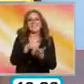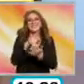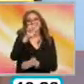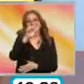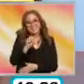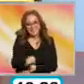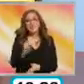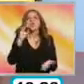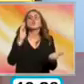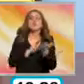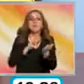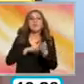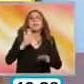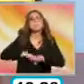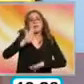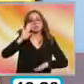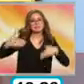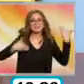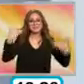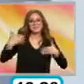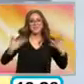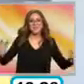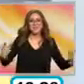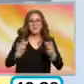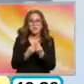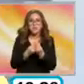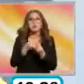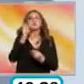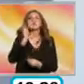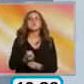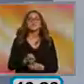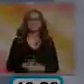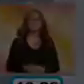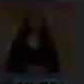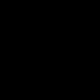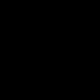ciudades y todavía nos vamos a divertir juntos. No se mueva, Juan Ramón, ¿qué más tenemos?